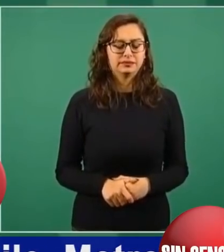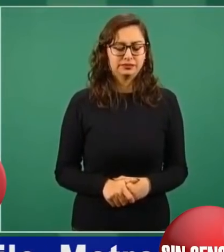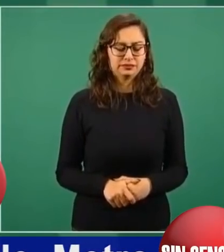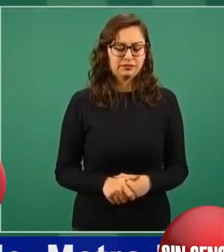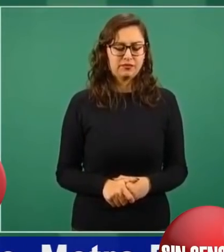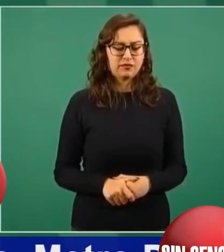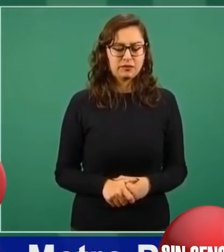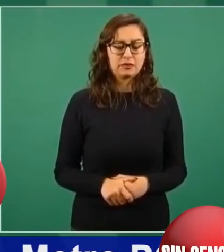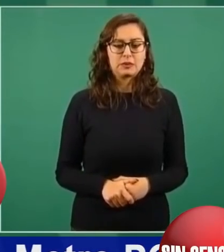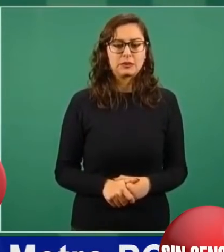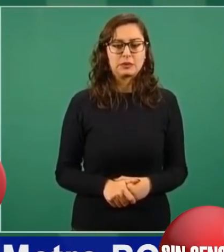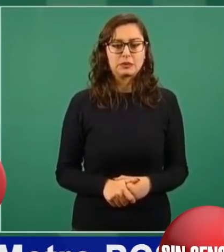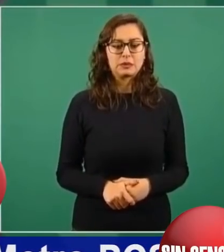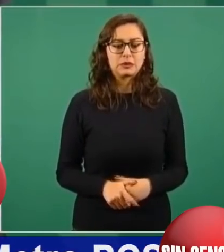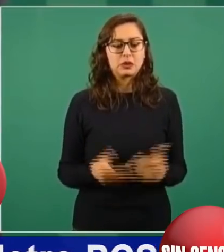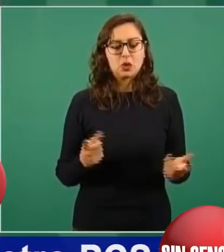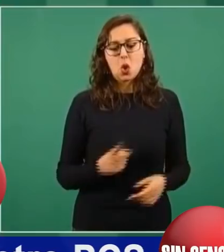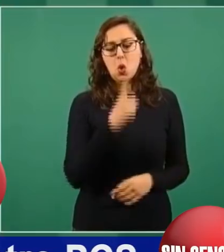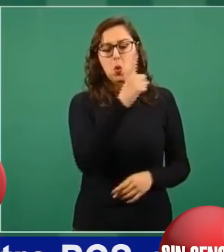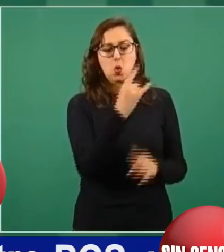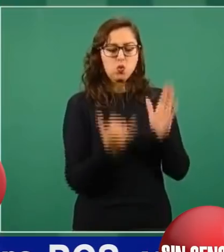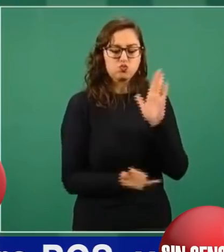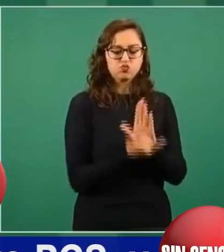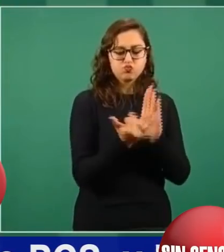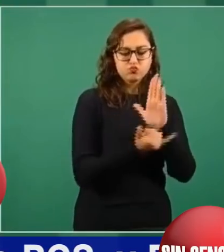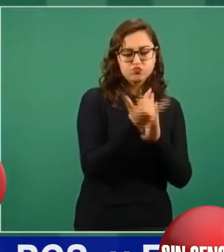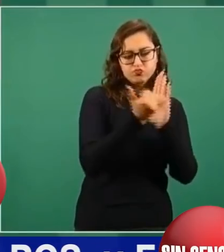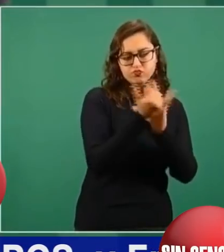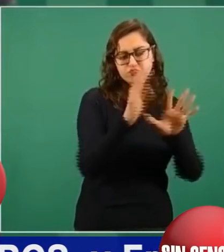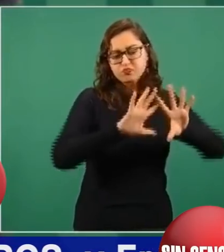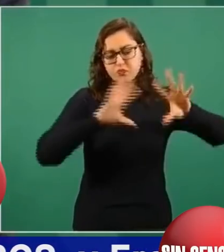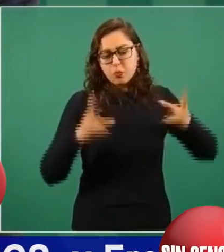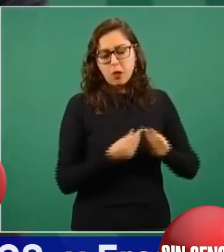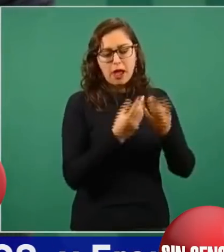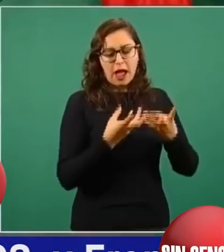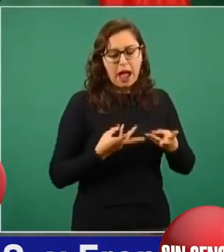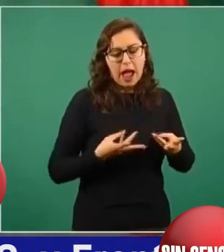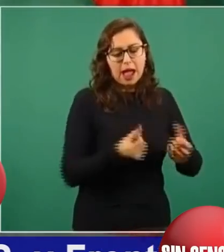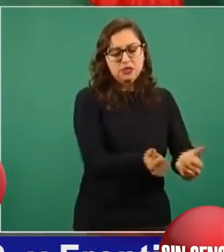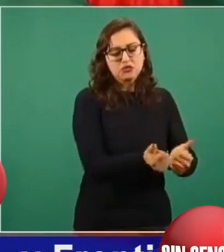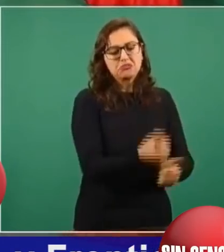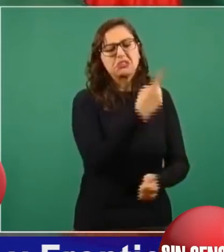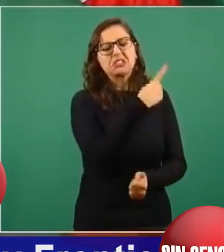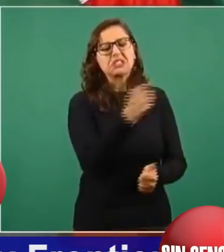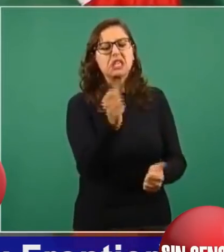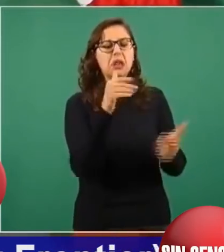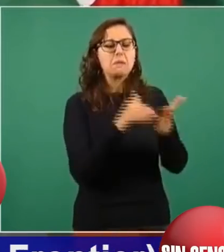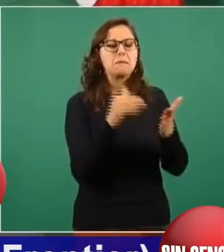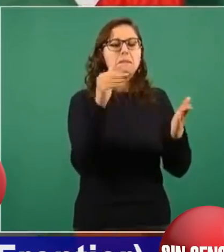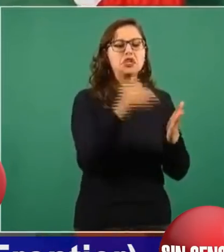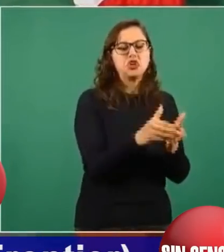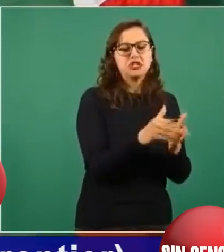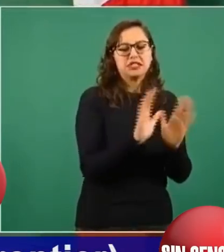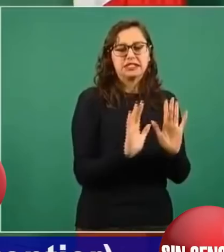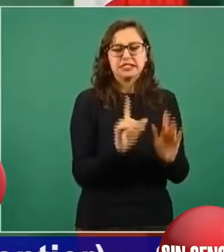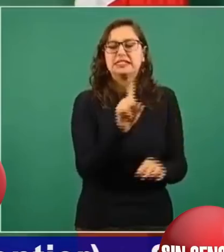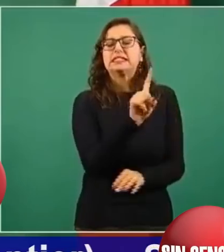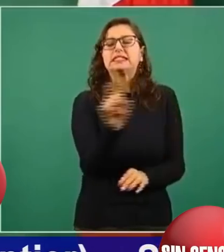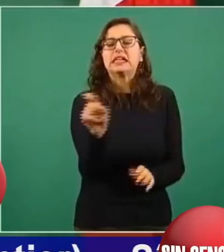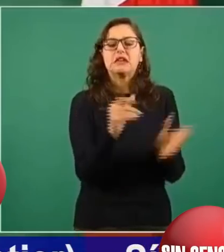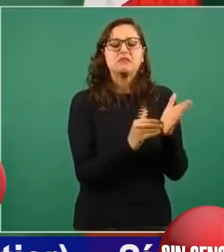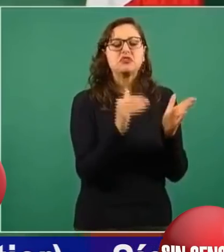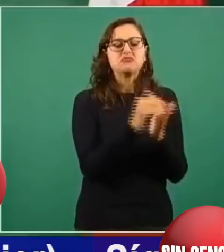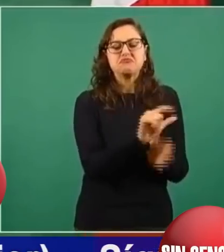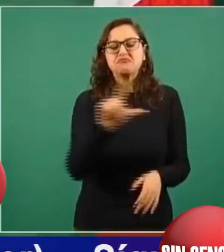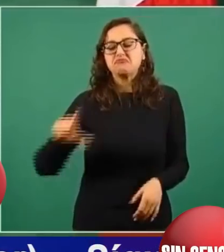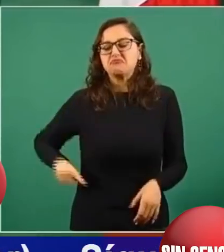costaba 100 millones, la podían cobrar hasta en 1,000